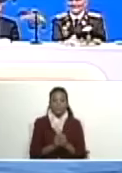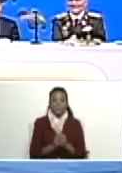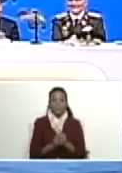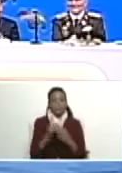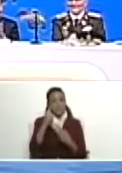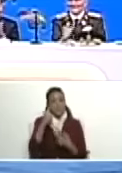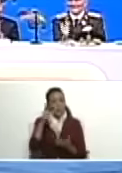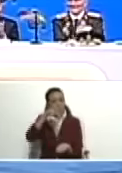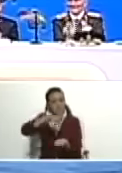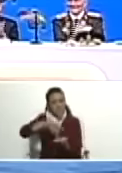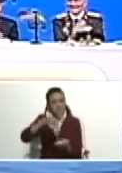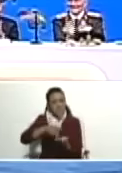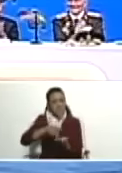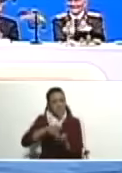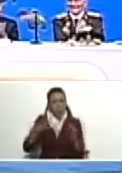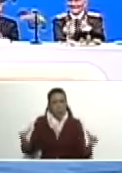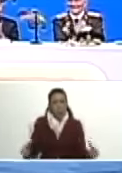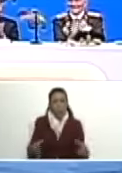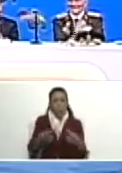siempre presentes.